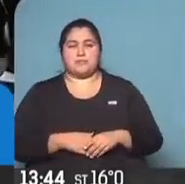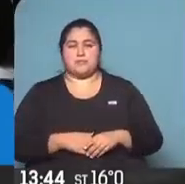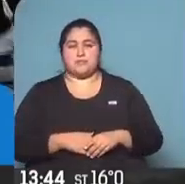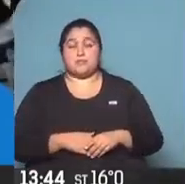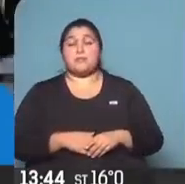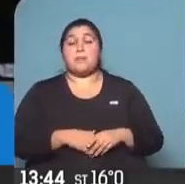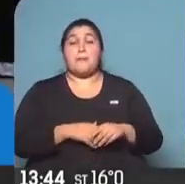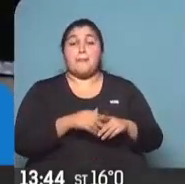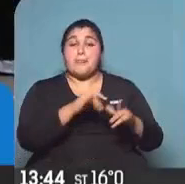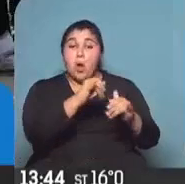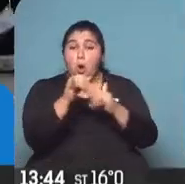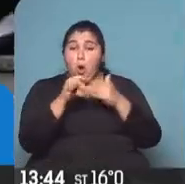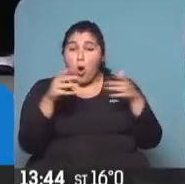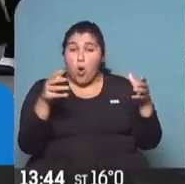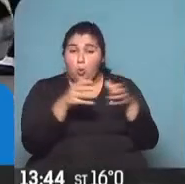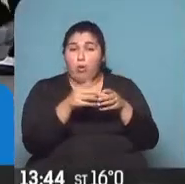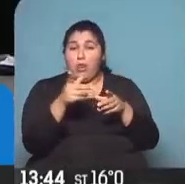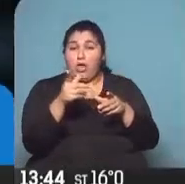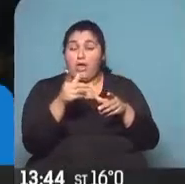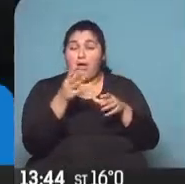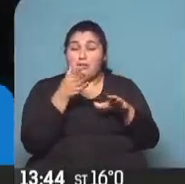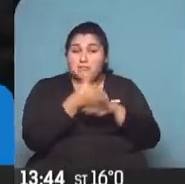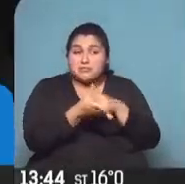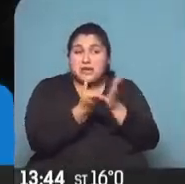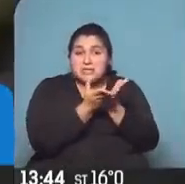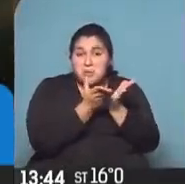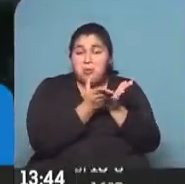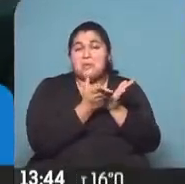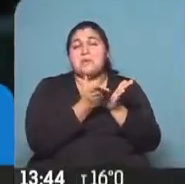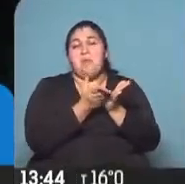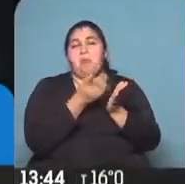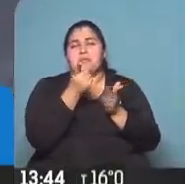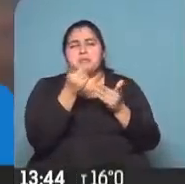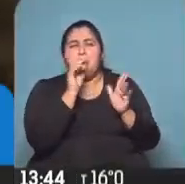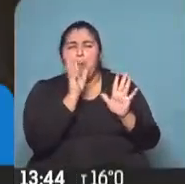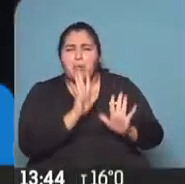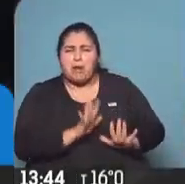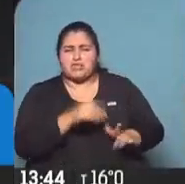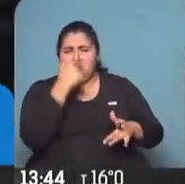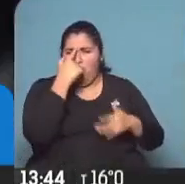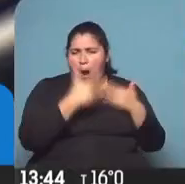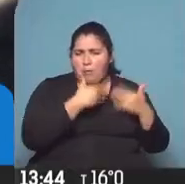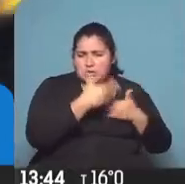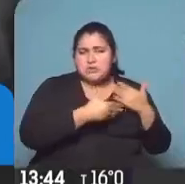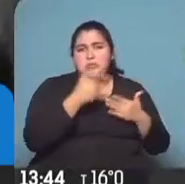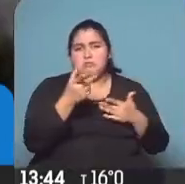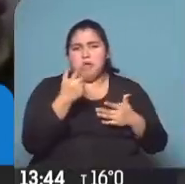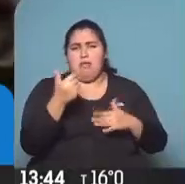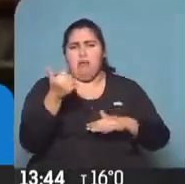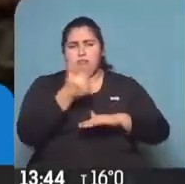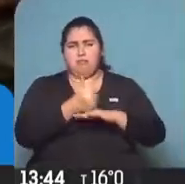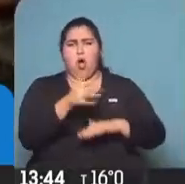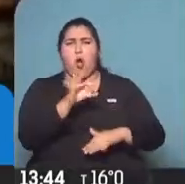jóvenes llegarán después de cadenas comisario siempre paran y capacitan para ser oficiales de la policía